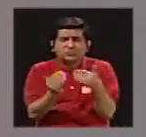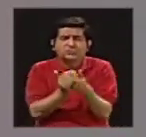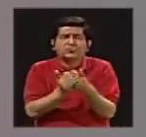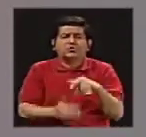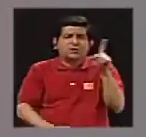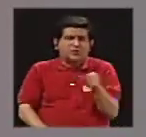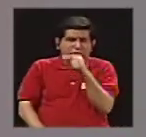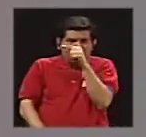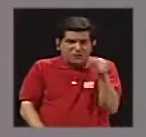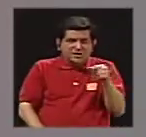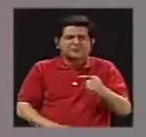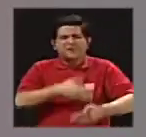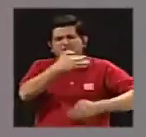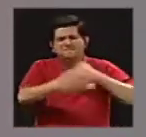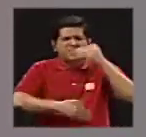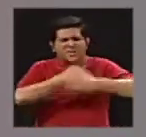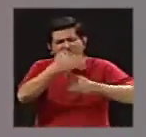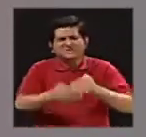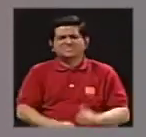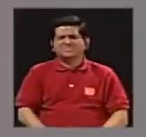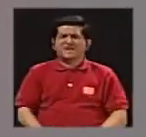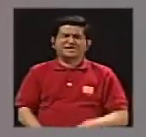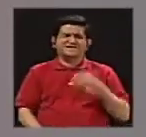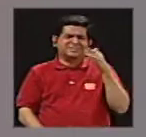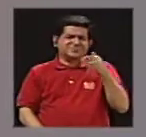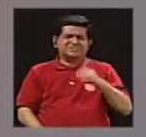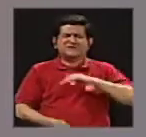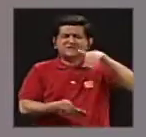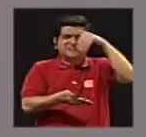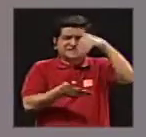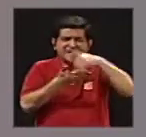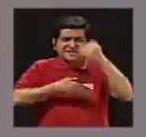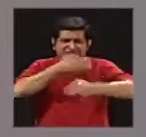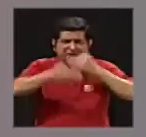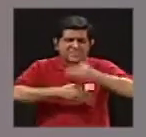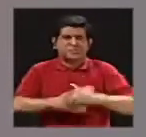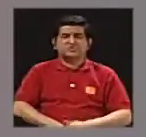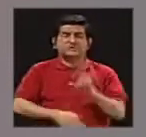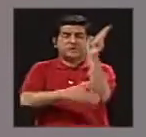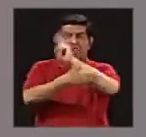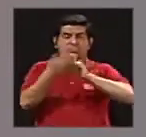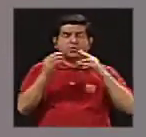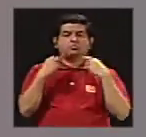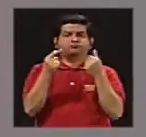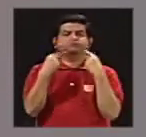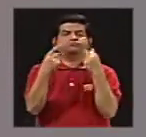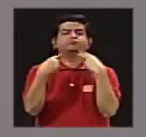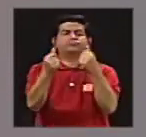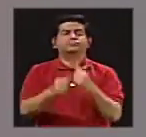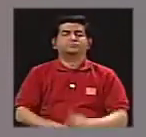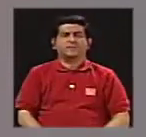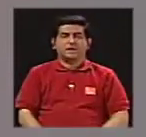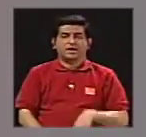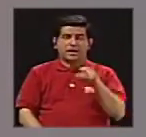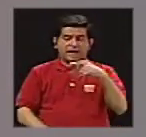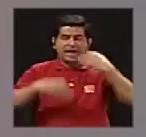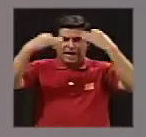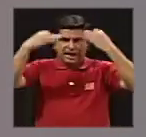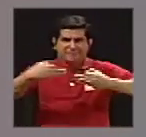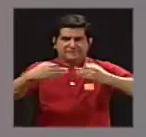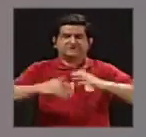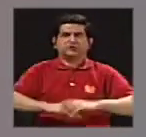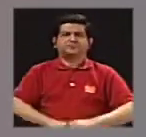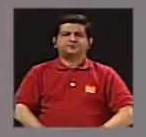eliminar trámites burocráticos centralizar procesos que hagan a la universidad más ágil en el proceso de toma de